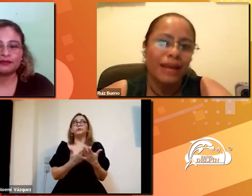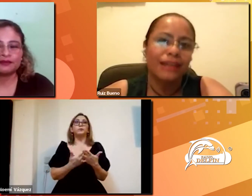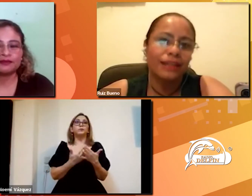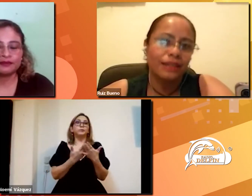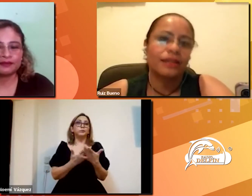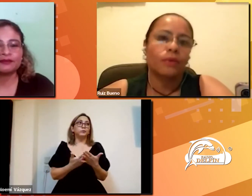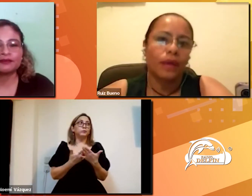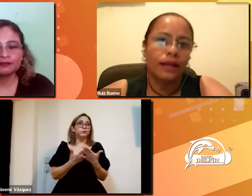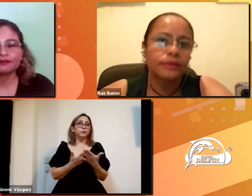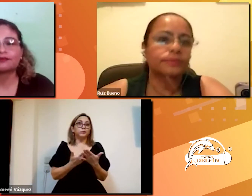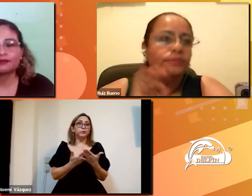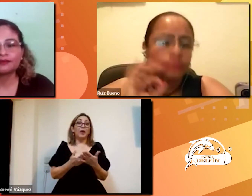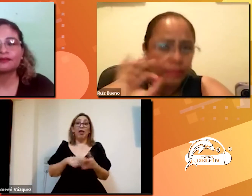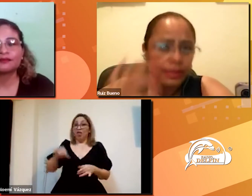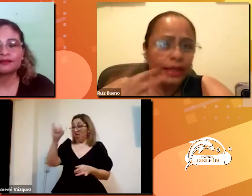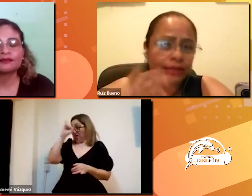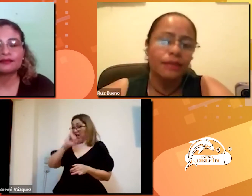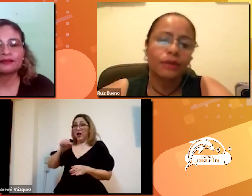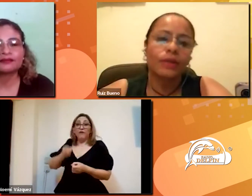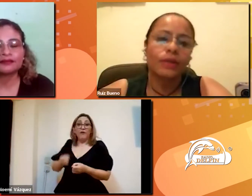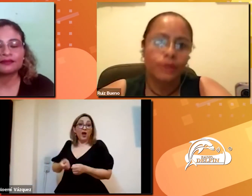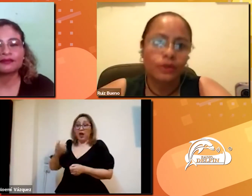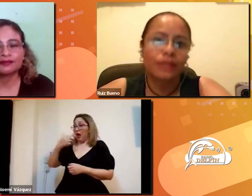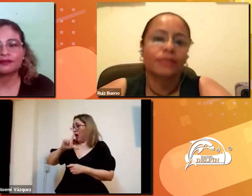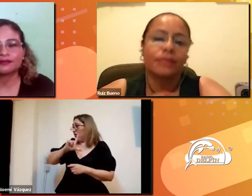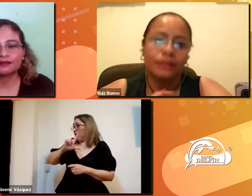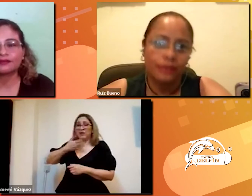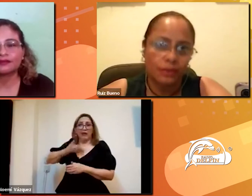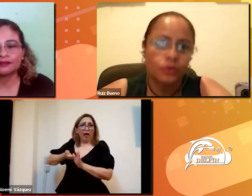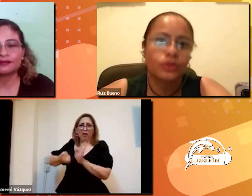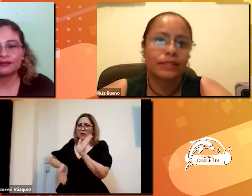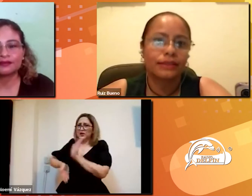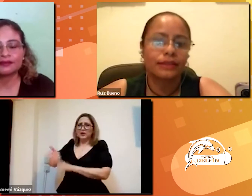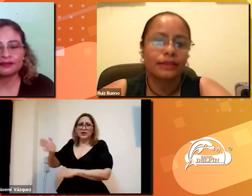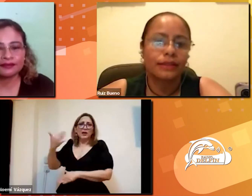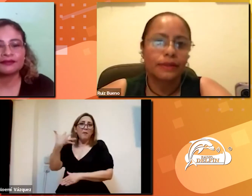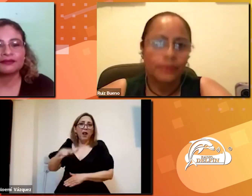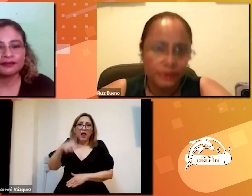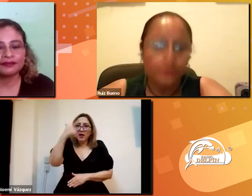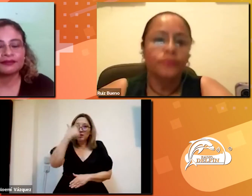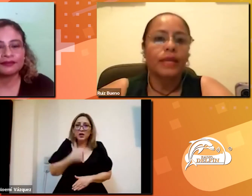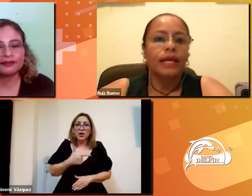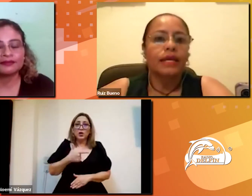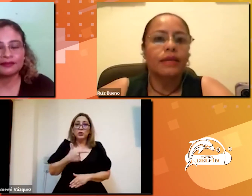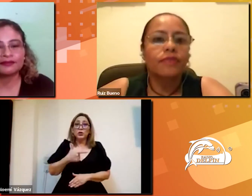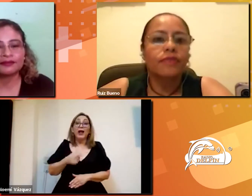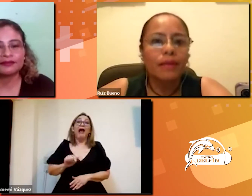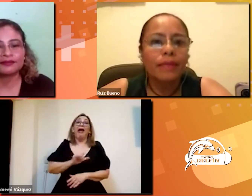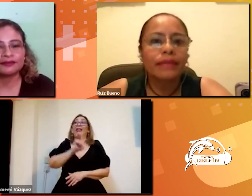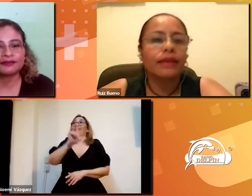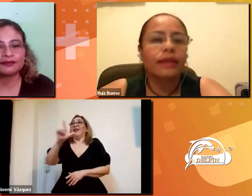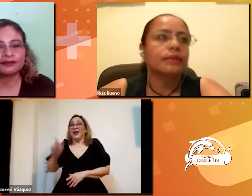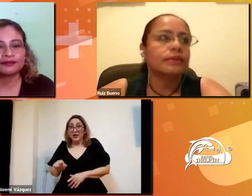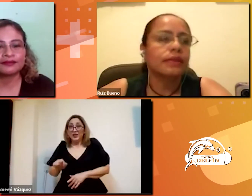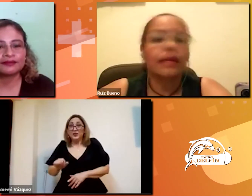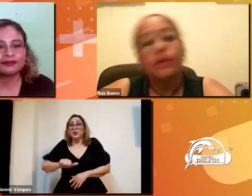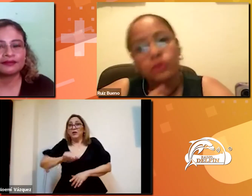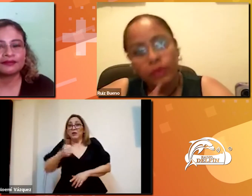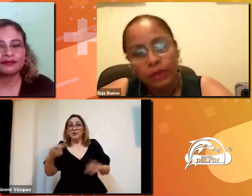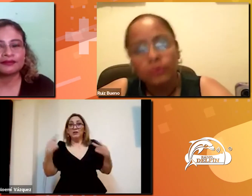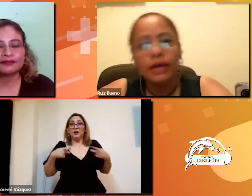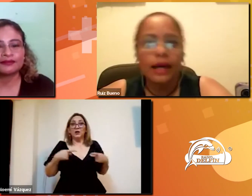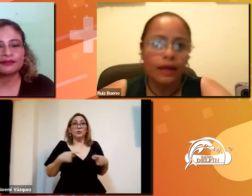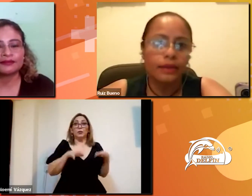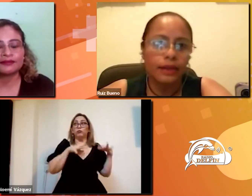malas prácticas laborales que están llevando a las personas a presentar mucho estrés, ¿no? Y finalmente, el